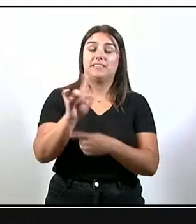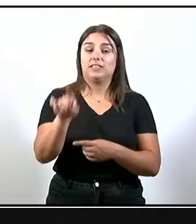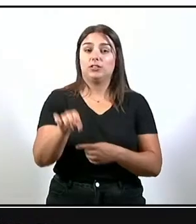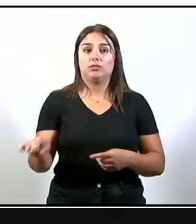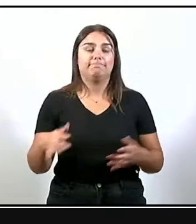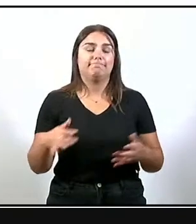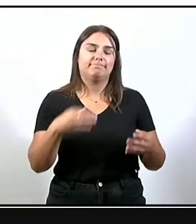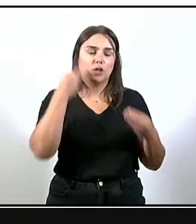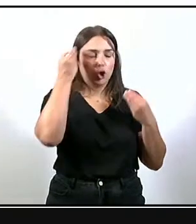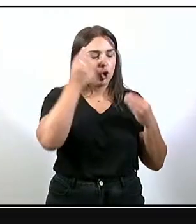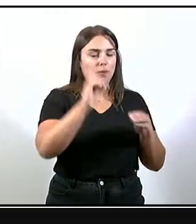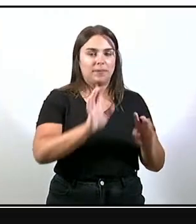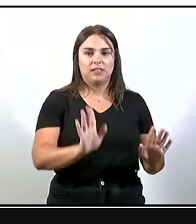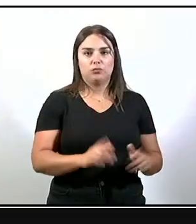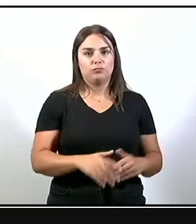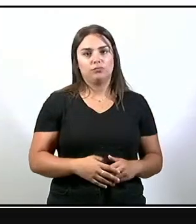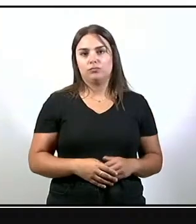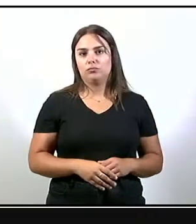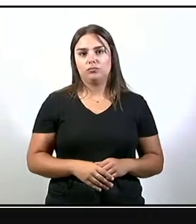lo he pensado.